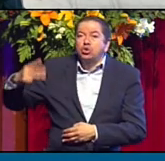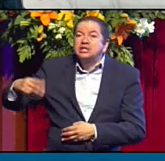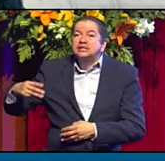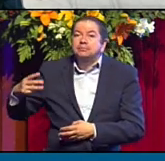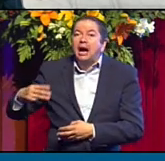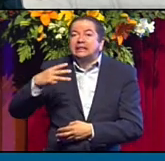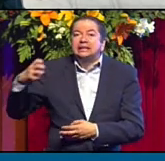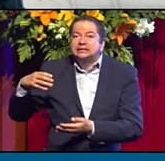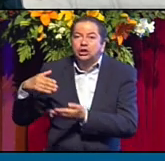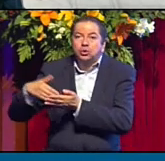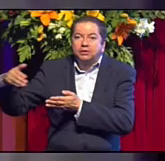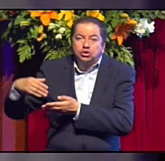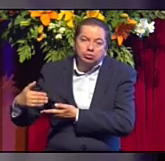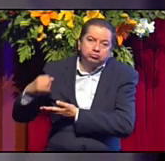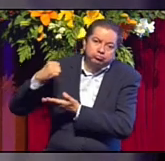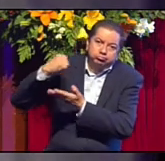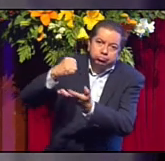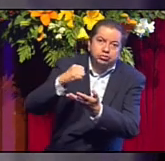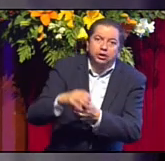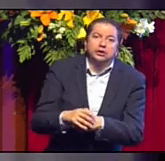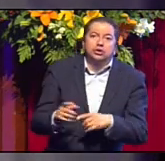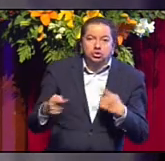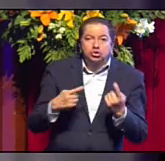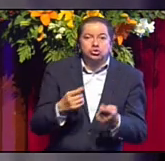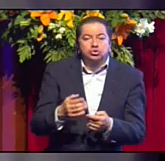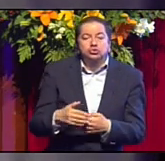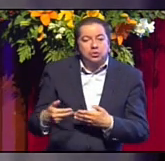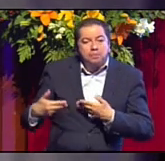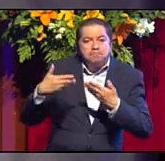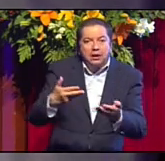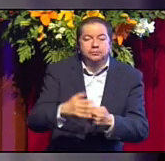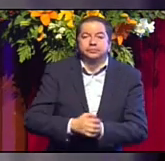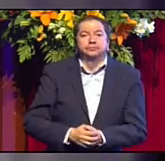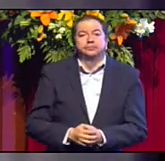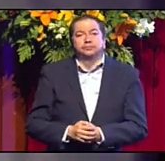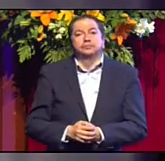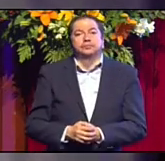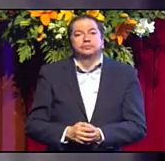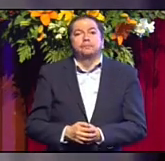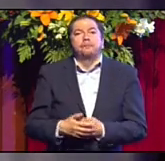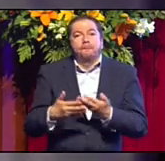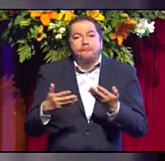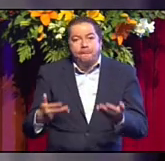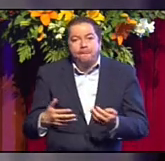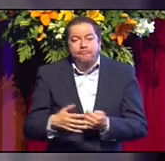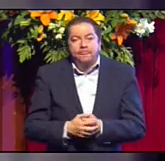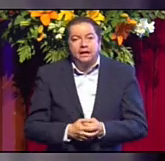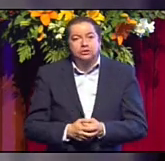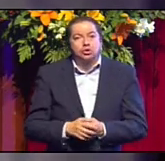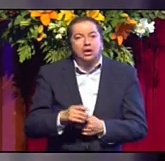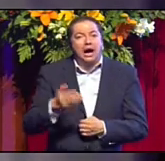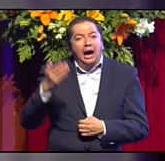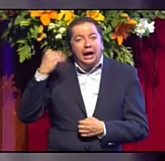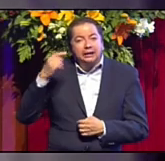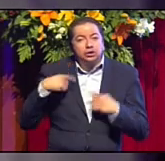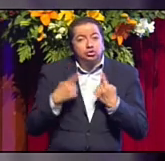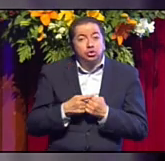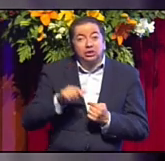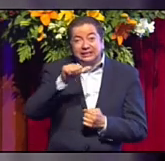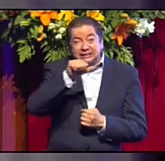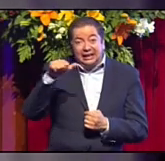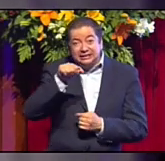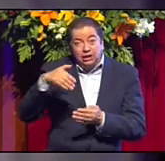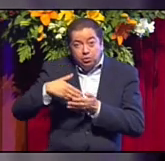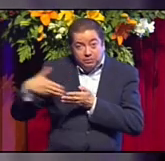municipio. Adicionalmente a todos los dineros que recibimos, entregamos 300 millones de pesos. Por eso, en un minuto entregábamos 600 millones de